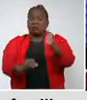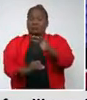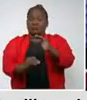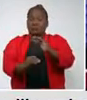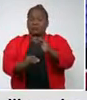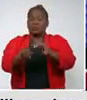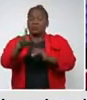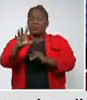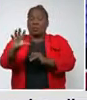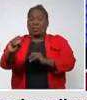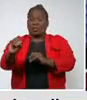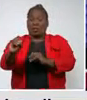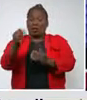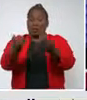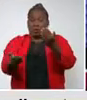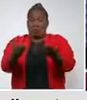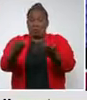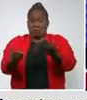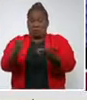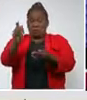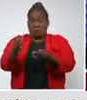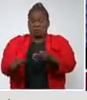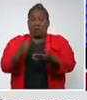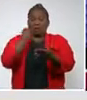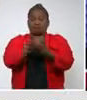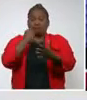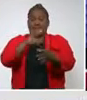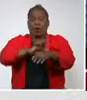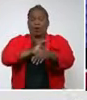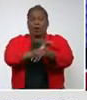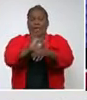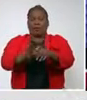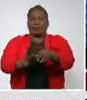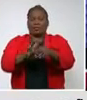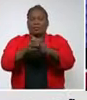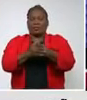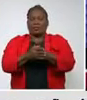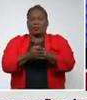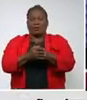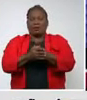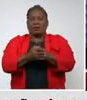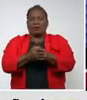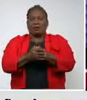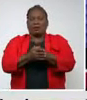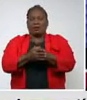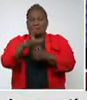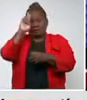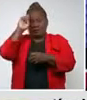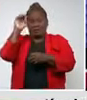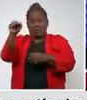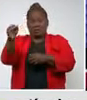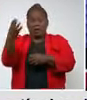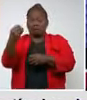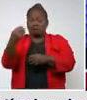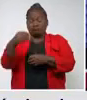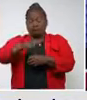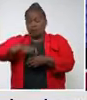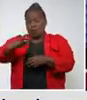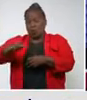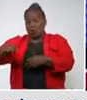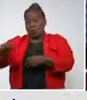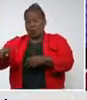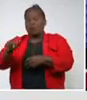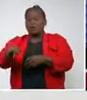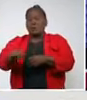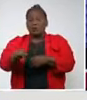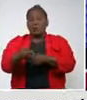150 al número de casos que se diagnosticaron en el día de ayer. Ingresan muchos casos y salen lo que les corresponde